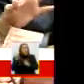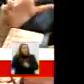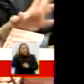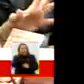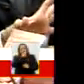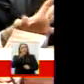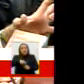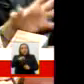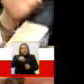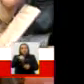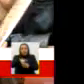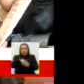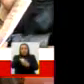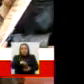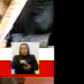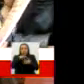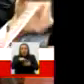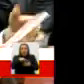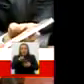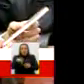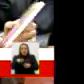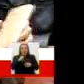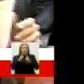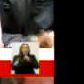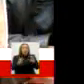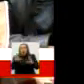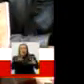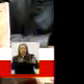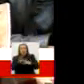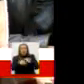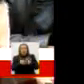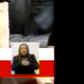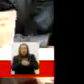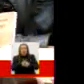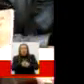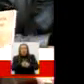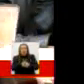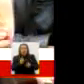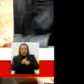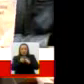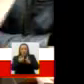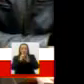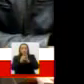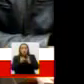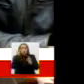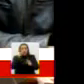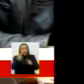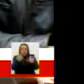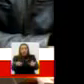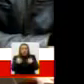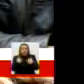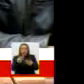ciertas votaciones especiales, cierto debate, entonces es complicado reformar la Constitución, por eso que la tienen y está